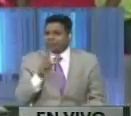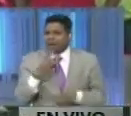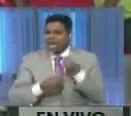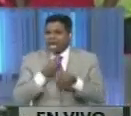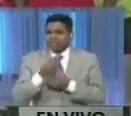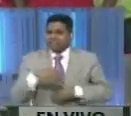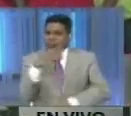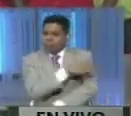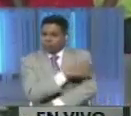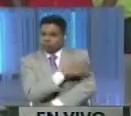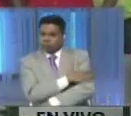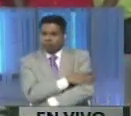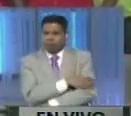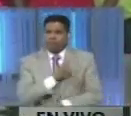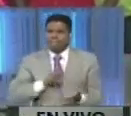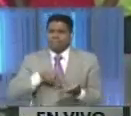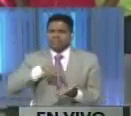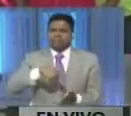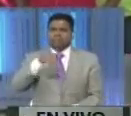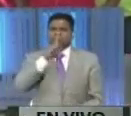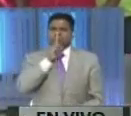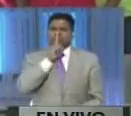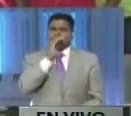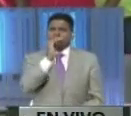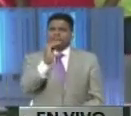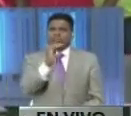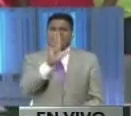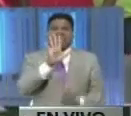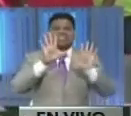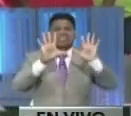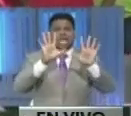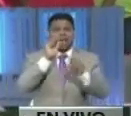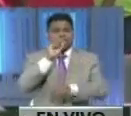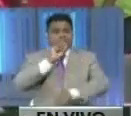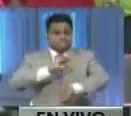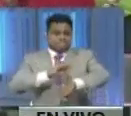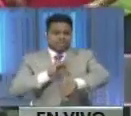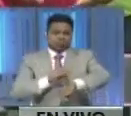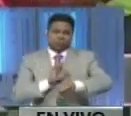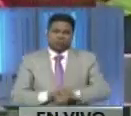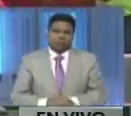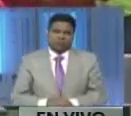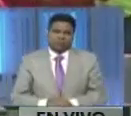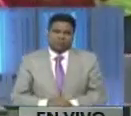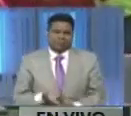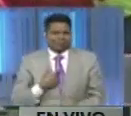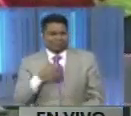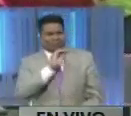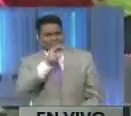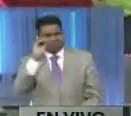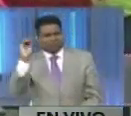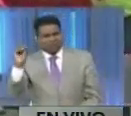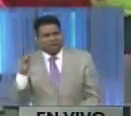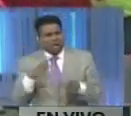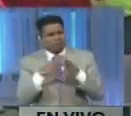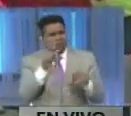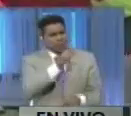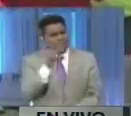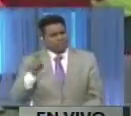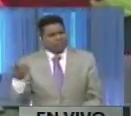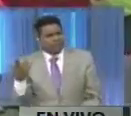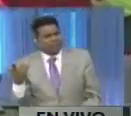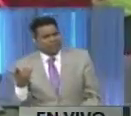Párese en todos lados a las 12 y no respire 10 minutos. Hay que ser bien bolsa para darle esa convocatoria a un pueblo.